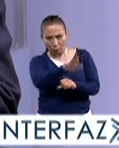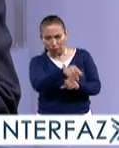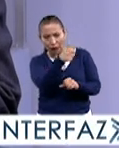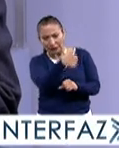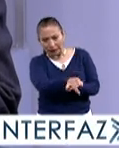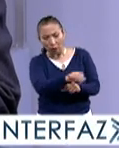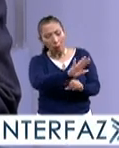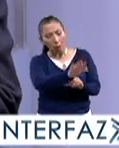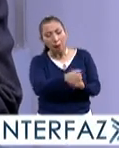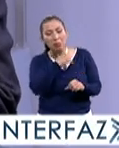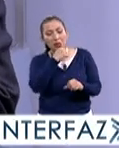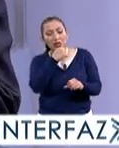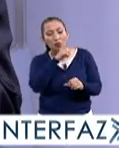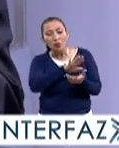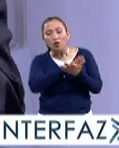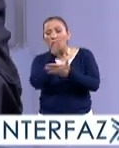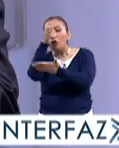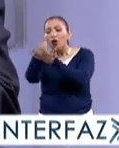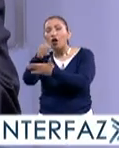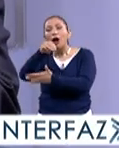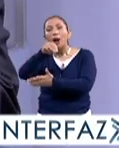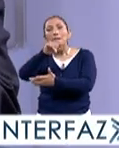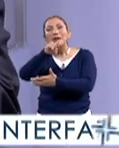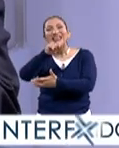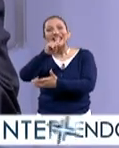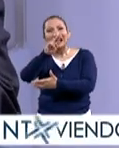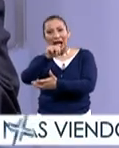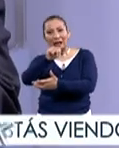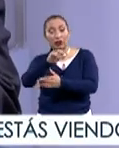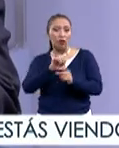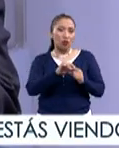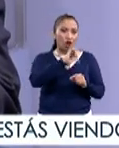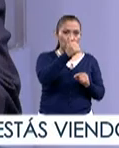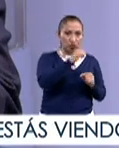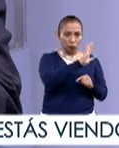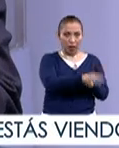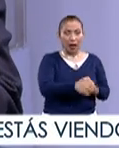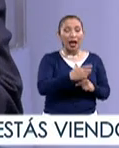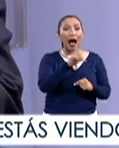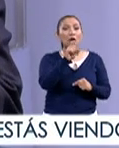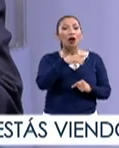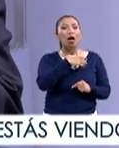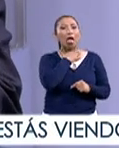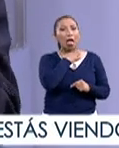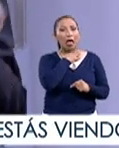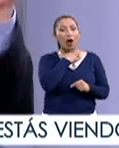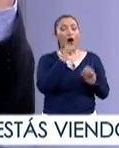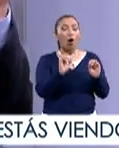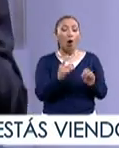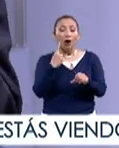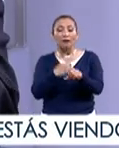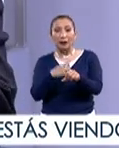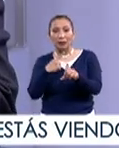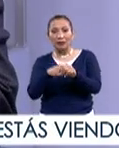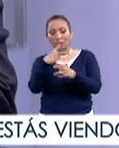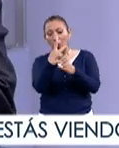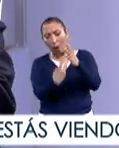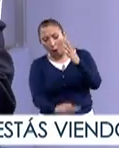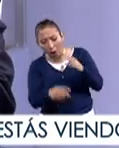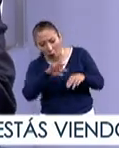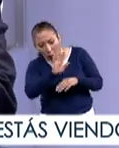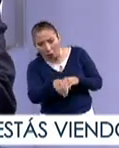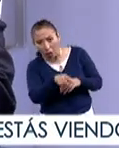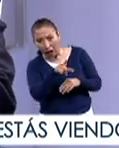se iban al Mictlán. Los que se ahogaban o tenían enfermedades acuáticas, les